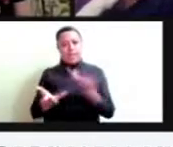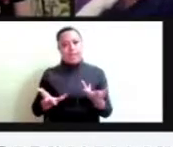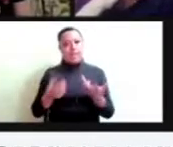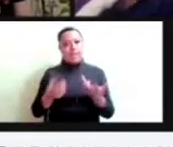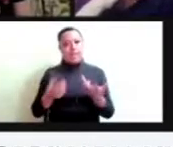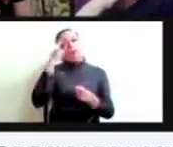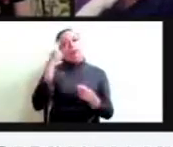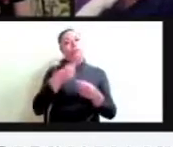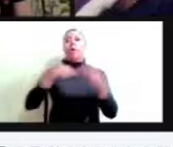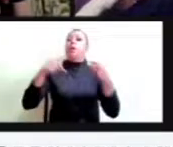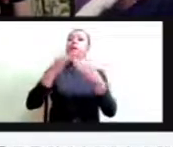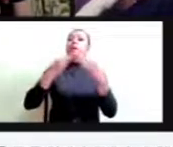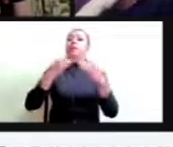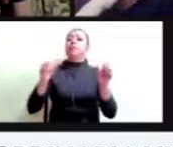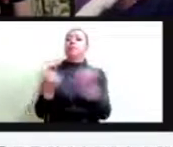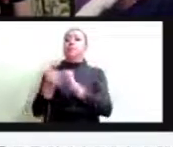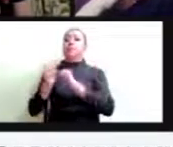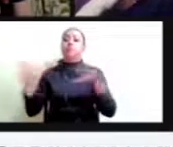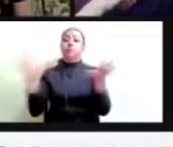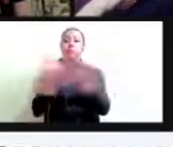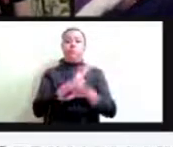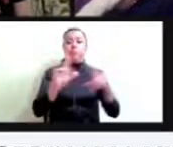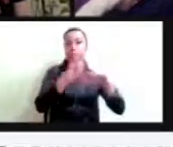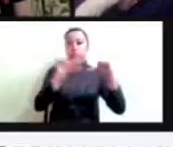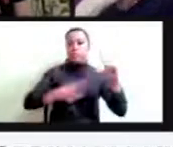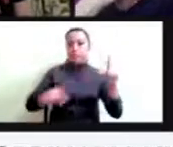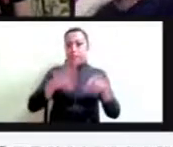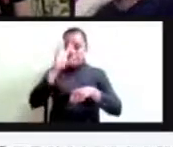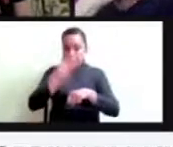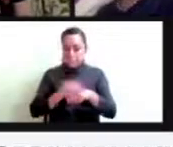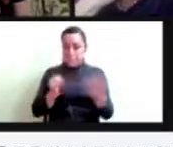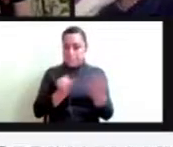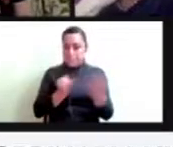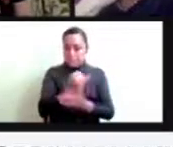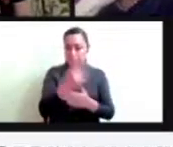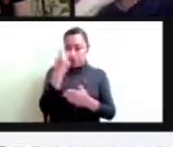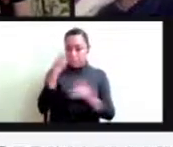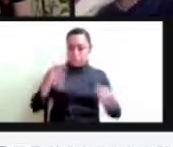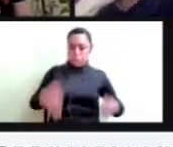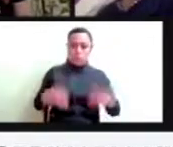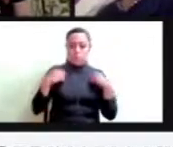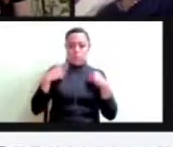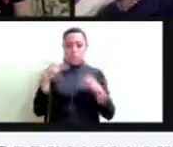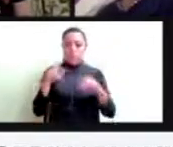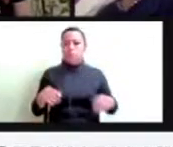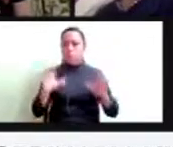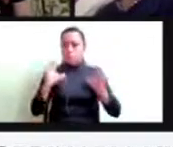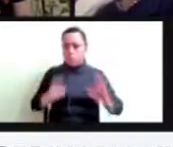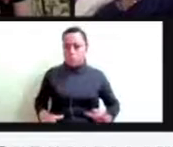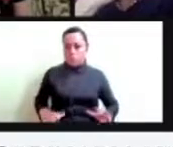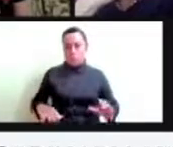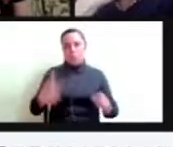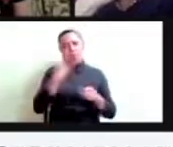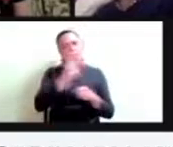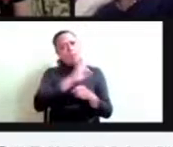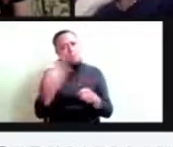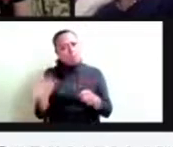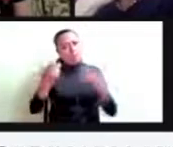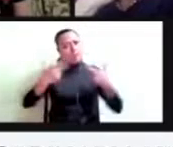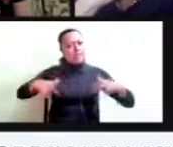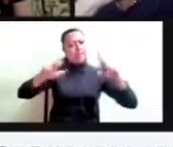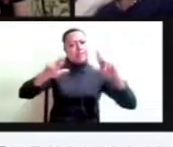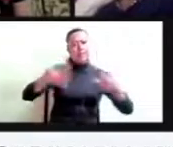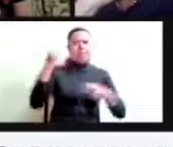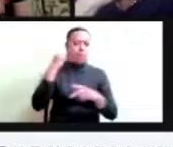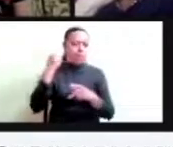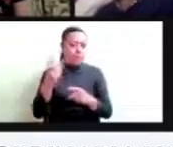permita decidir sobre tu vida y tu cuerpo, que hagas tuyo los espacios de representación política, que tus hijas tengan acceso a una